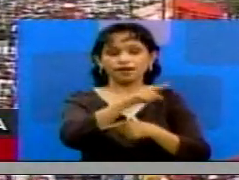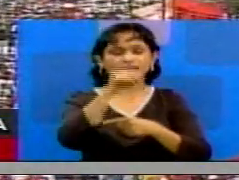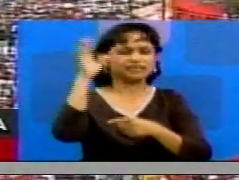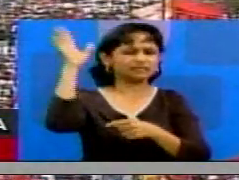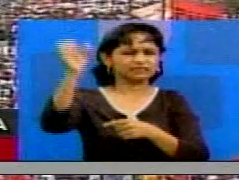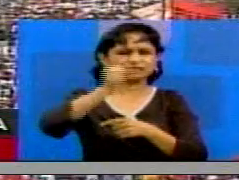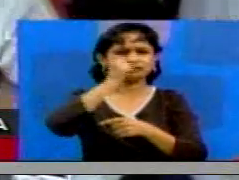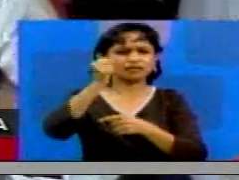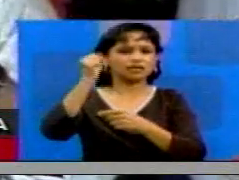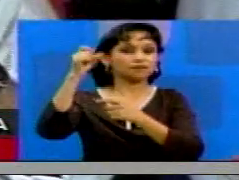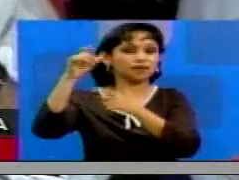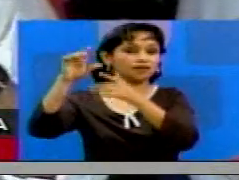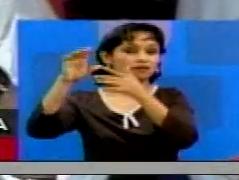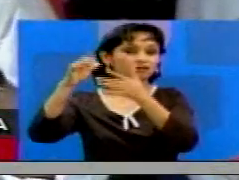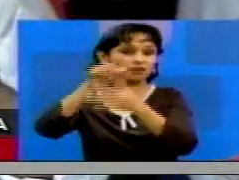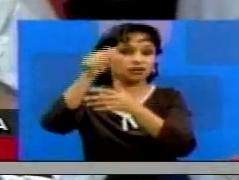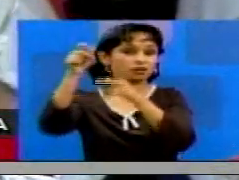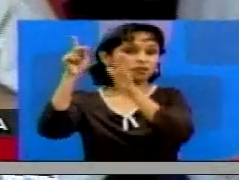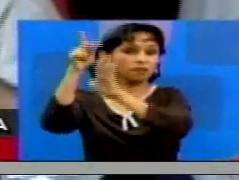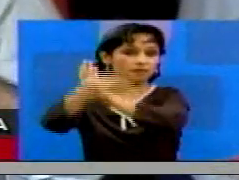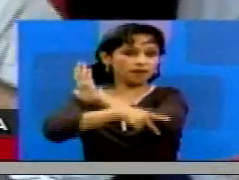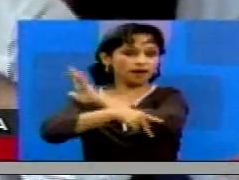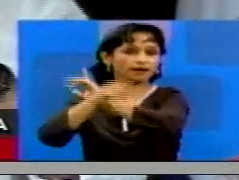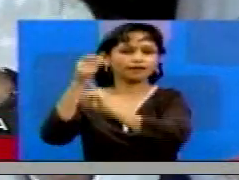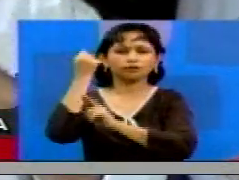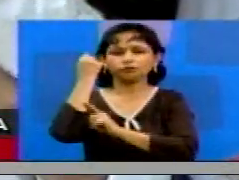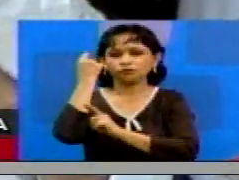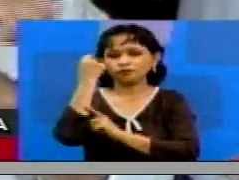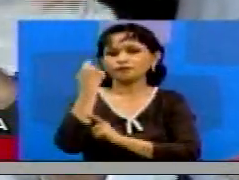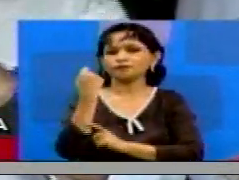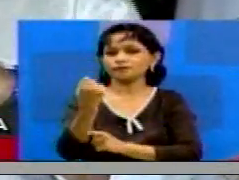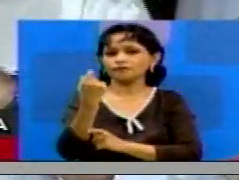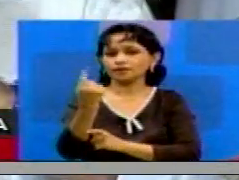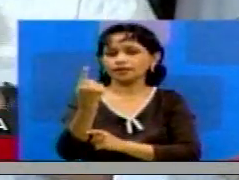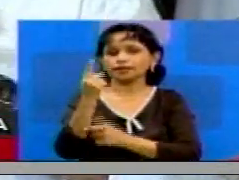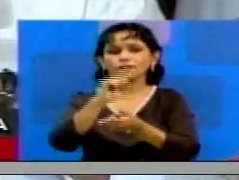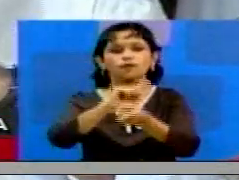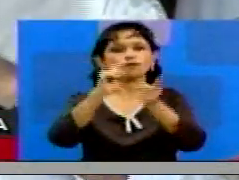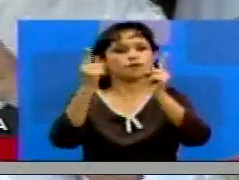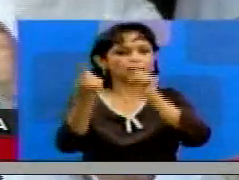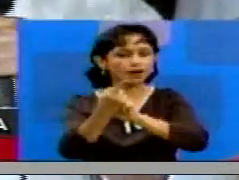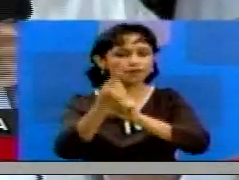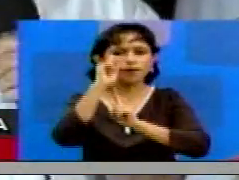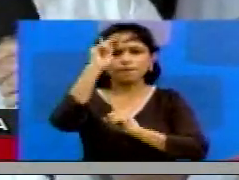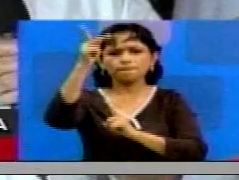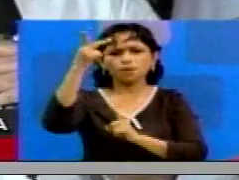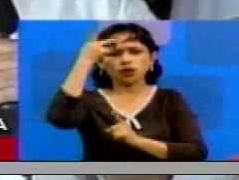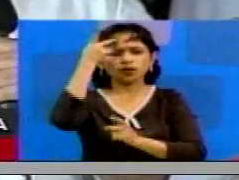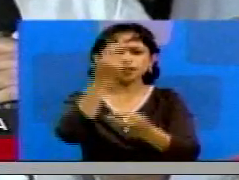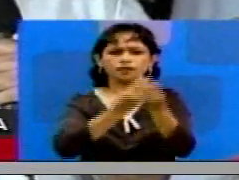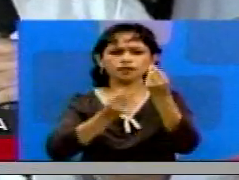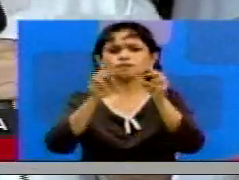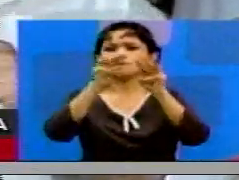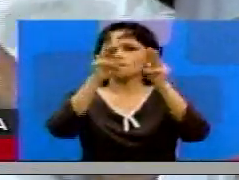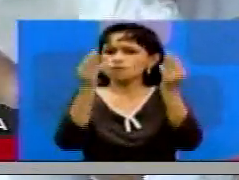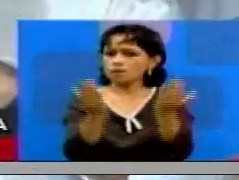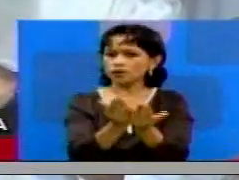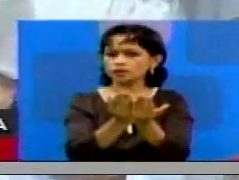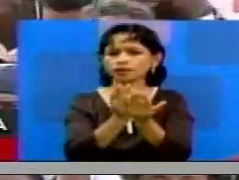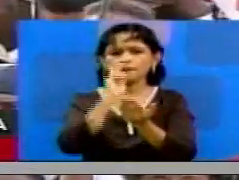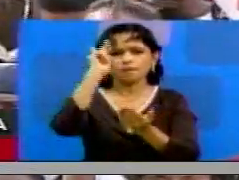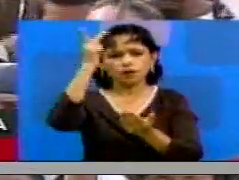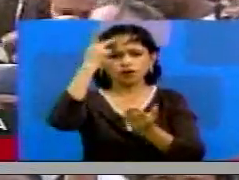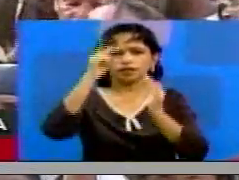salvaje que no termina de entender que hay que promover un cambio radical en las políticas económicas en el mundo, en las